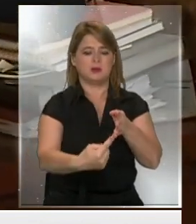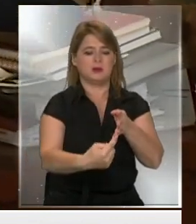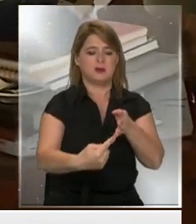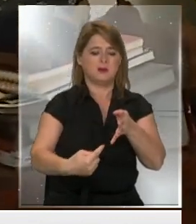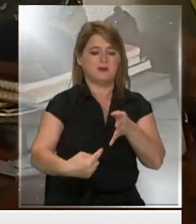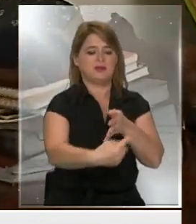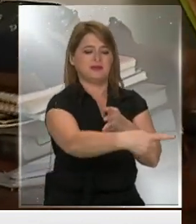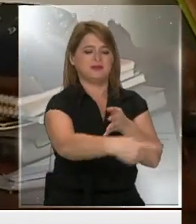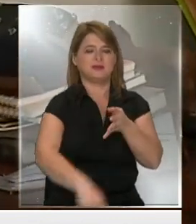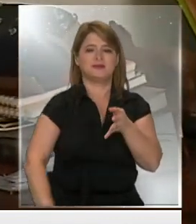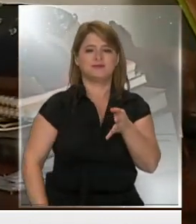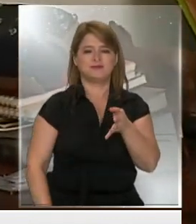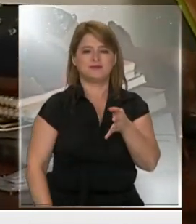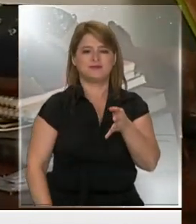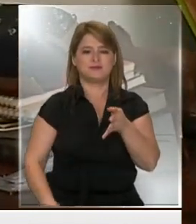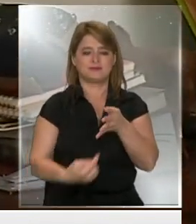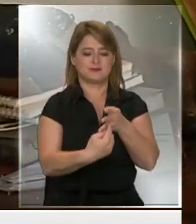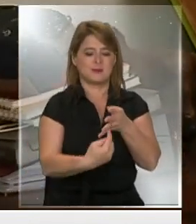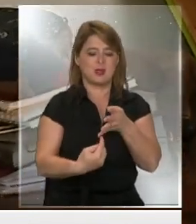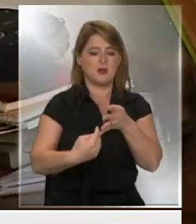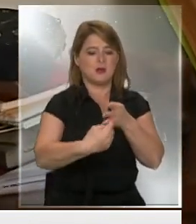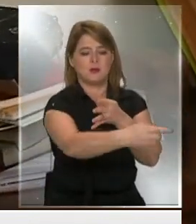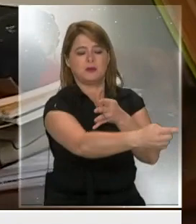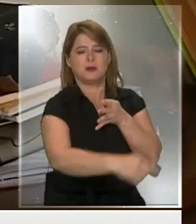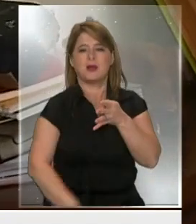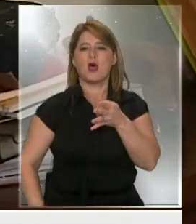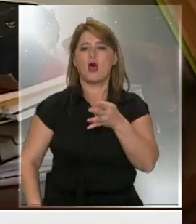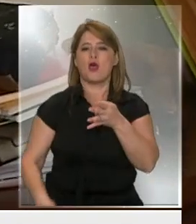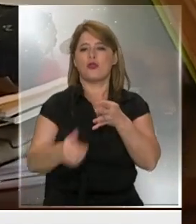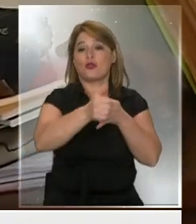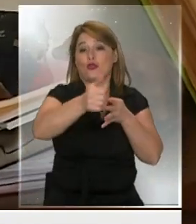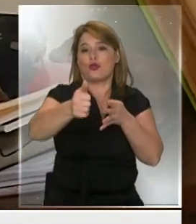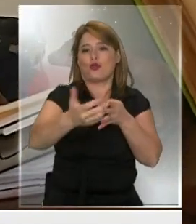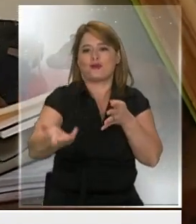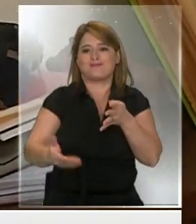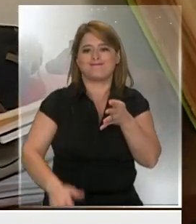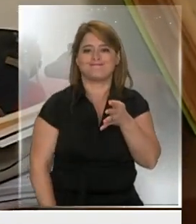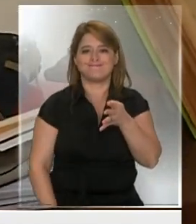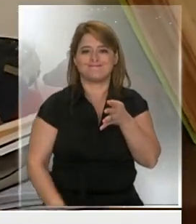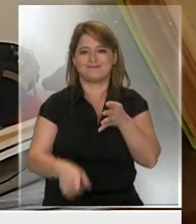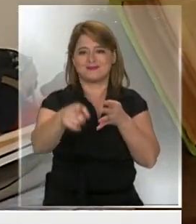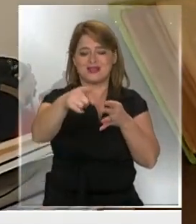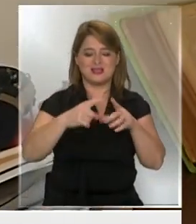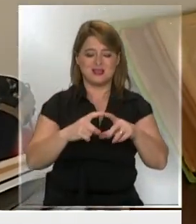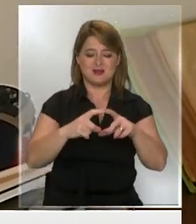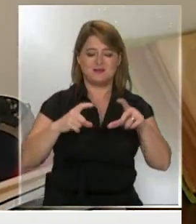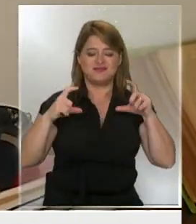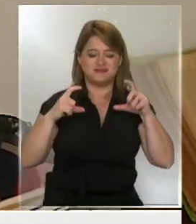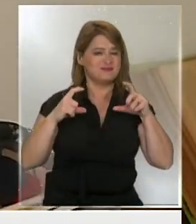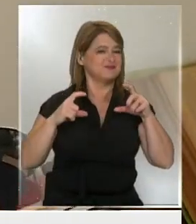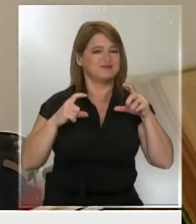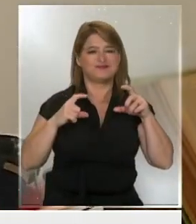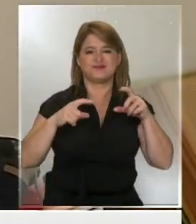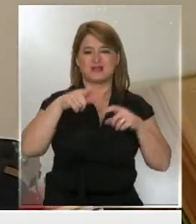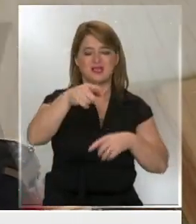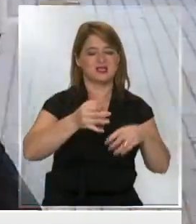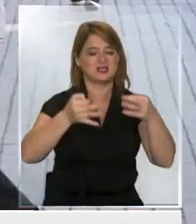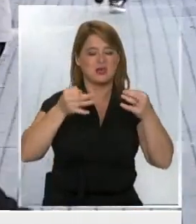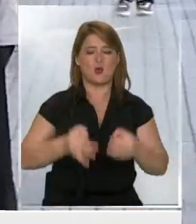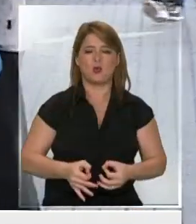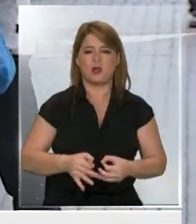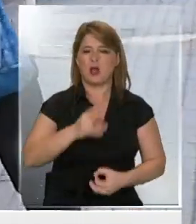que pasa completamente la mascarilla, indicando de que esta mascarilla no ofrece ningún tipo de